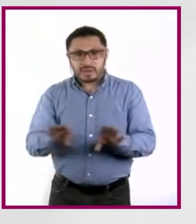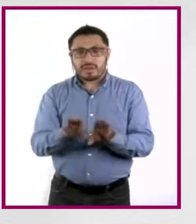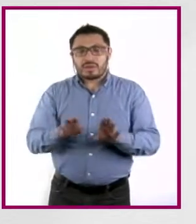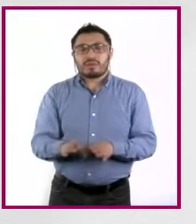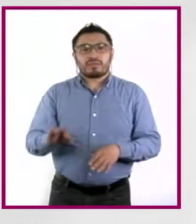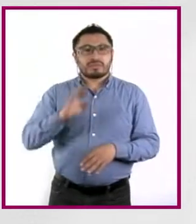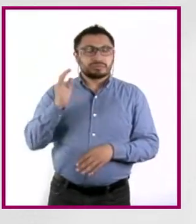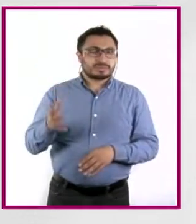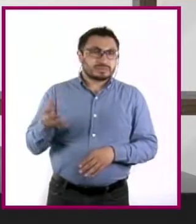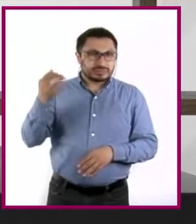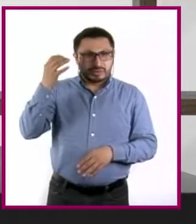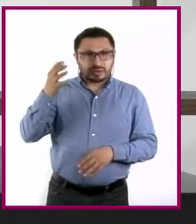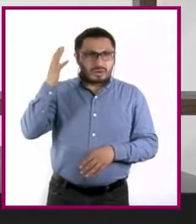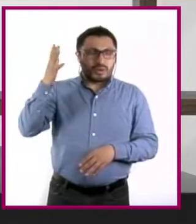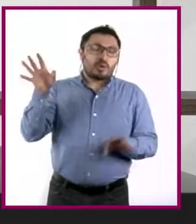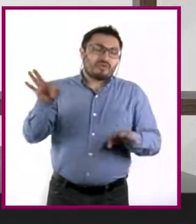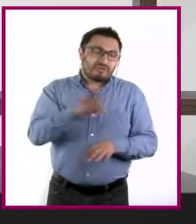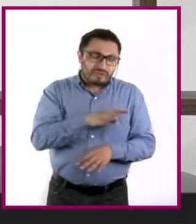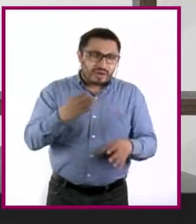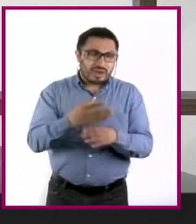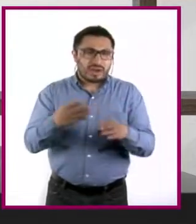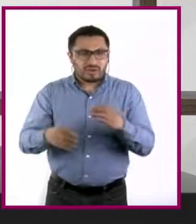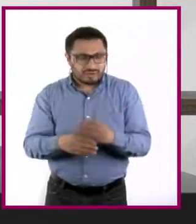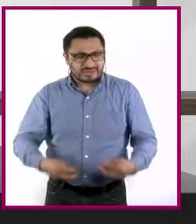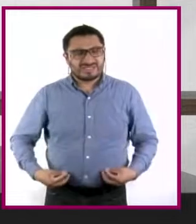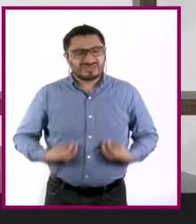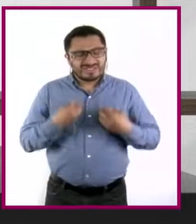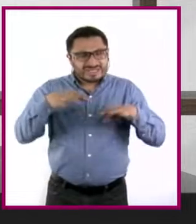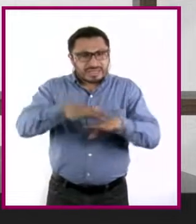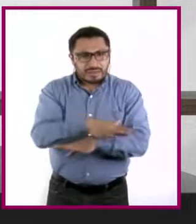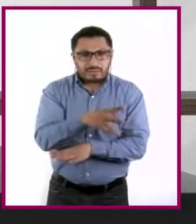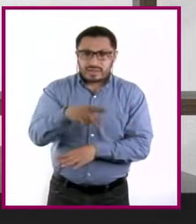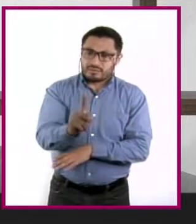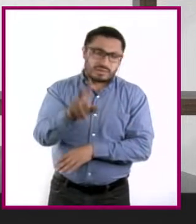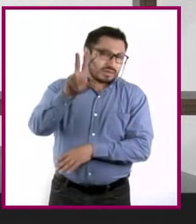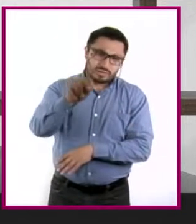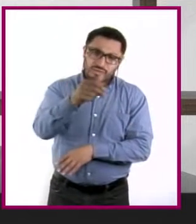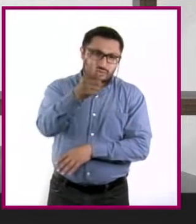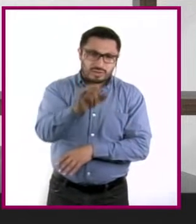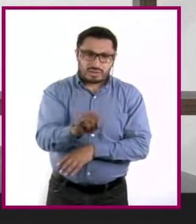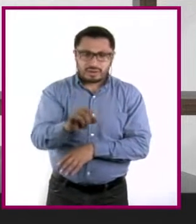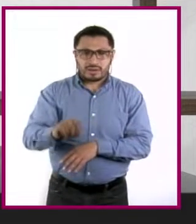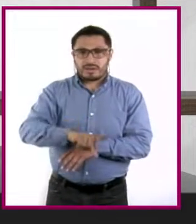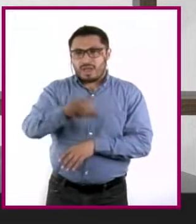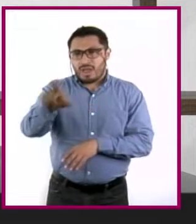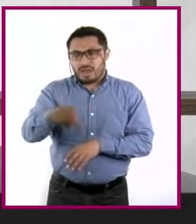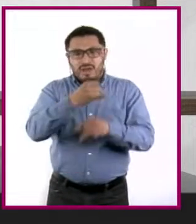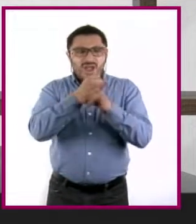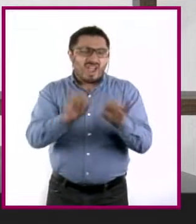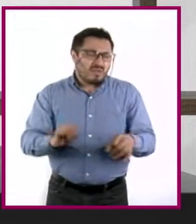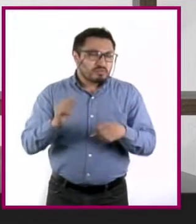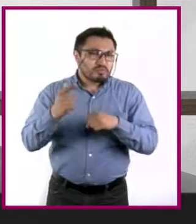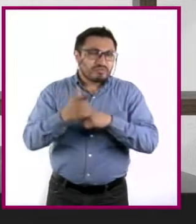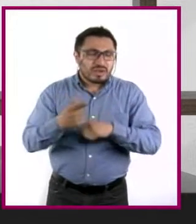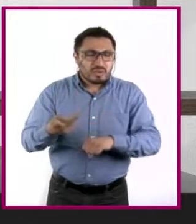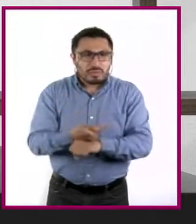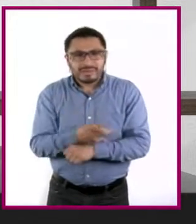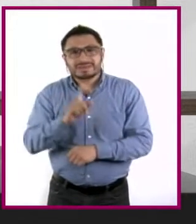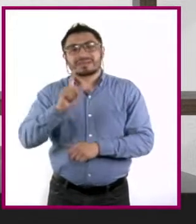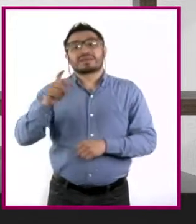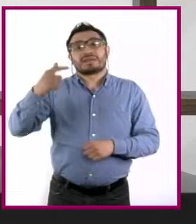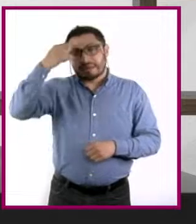cosas cambiaran para ellos. Sin embargo, esto no fue así. Algo sucedió después de la independencia que provocó que los